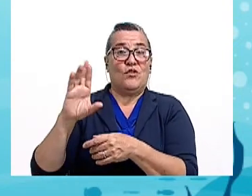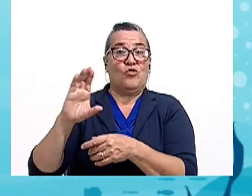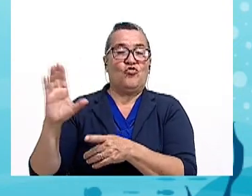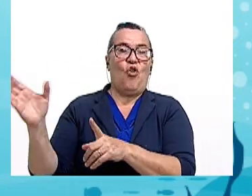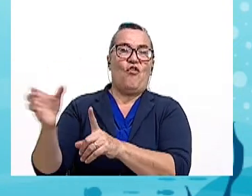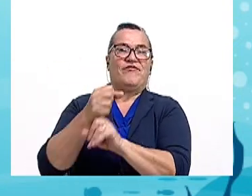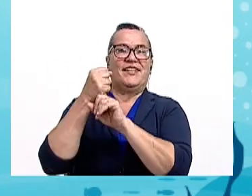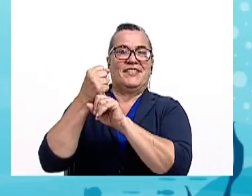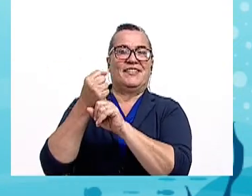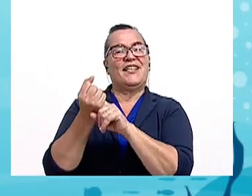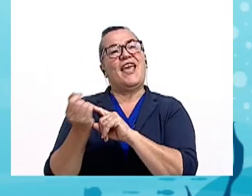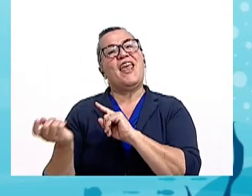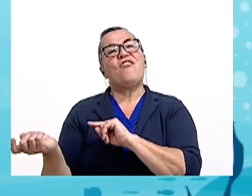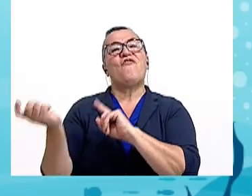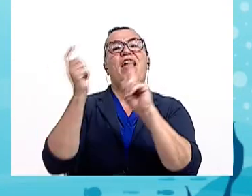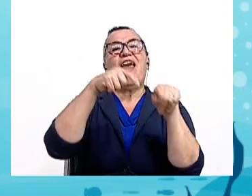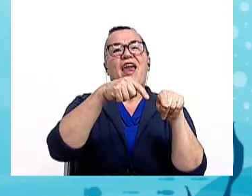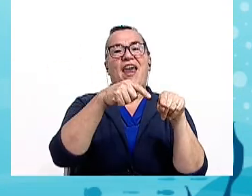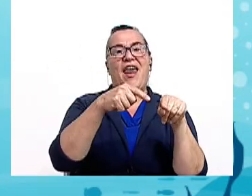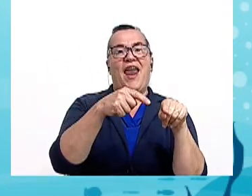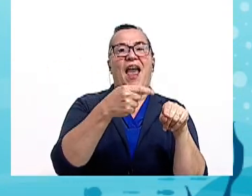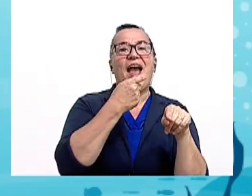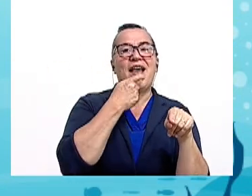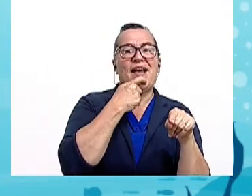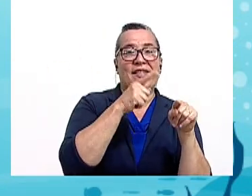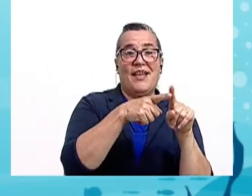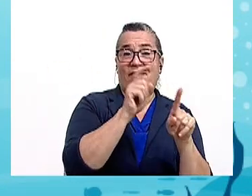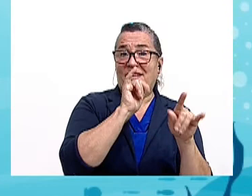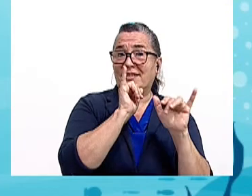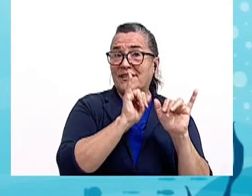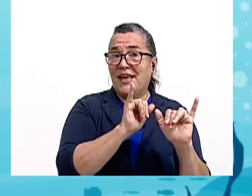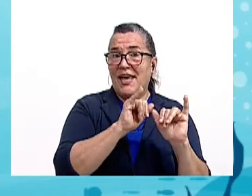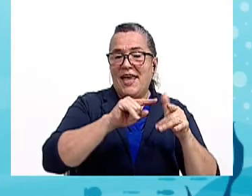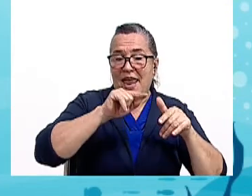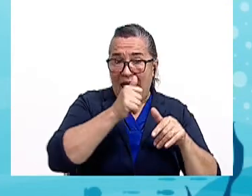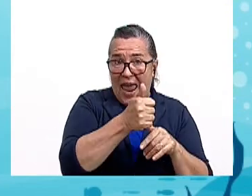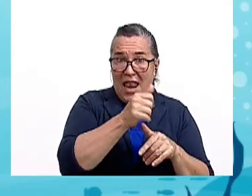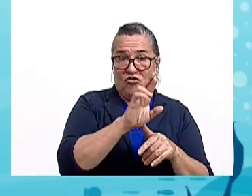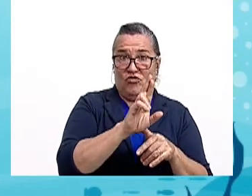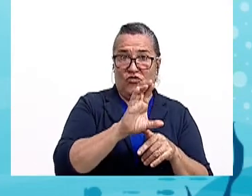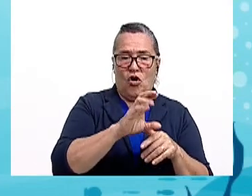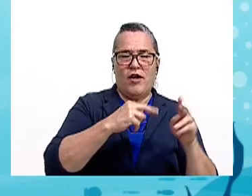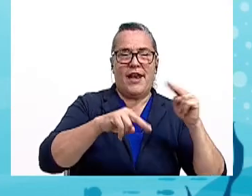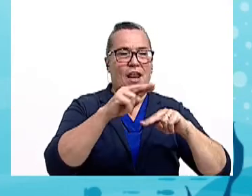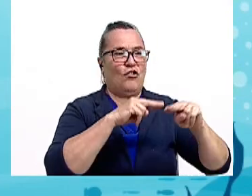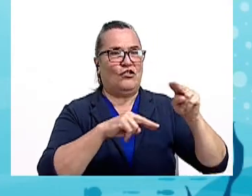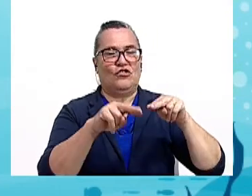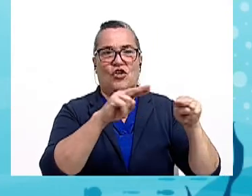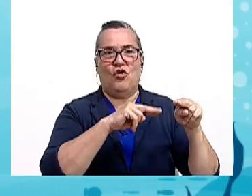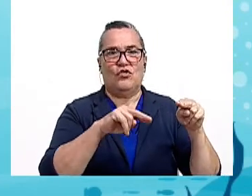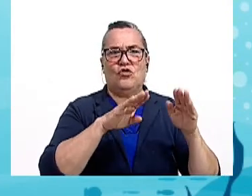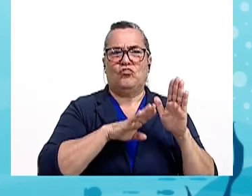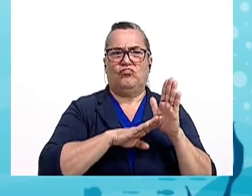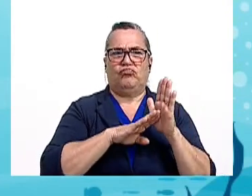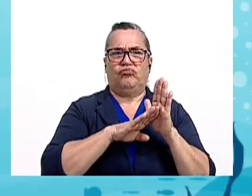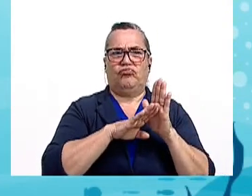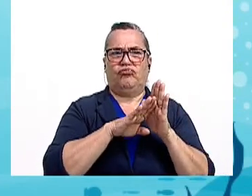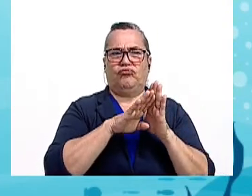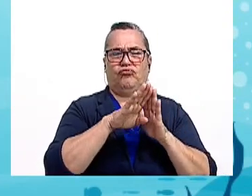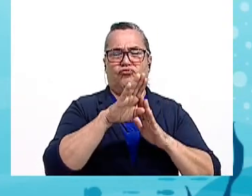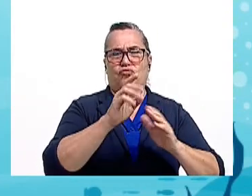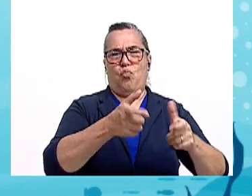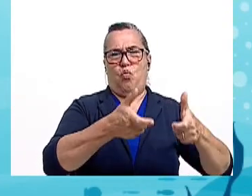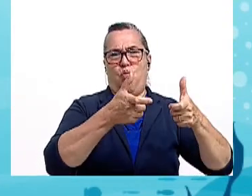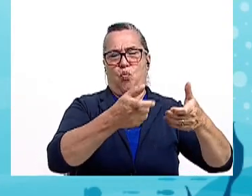y regresa a Inglaterra. A partir de ahí, él va a realizar muchos negocios que lo van a llevar a una